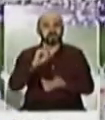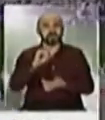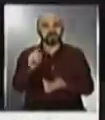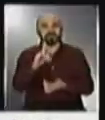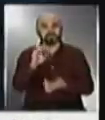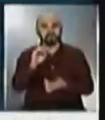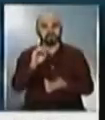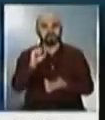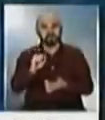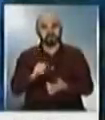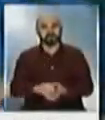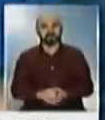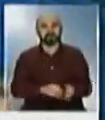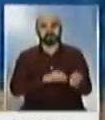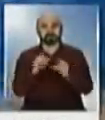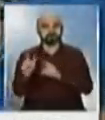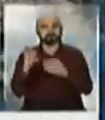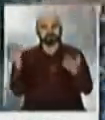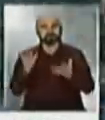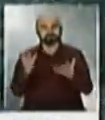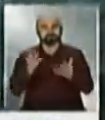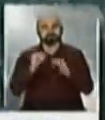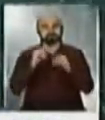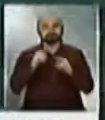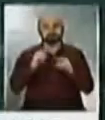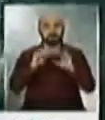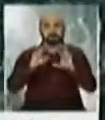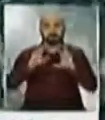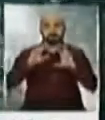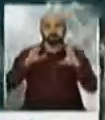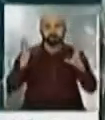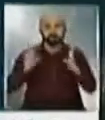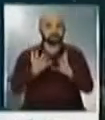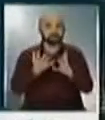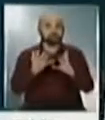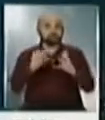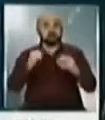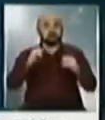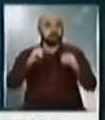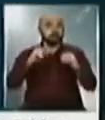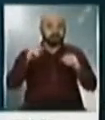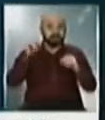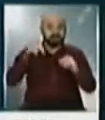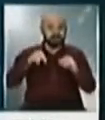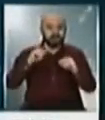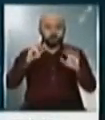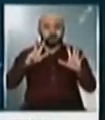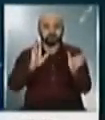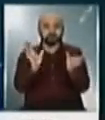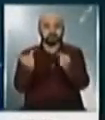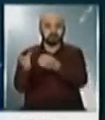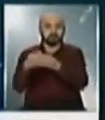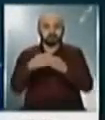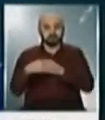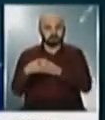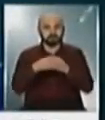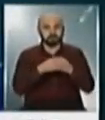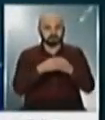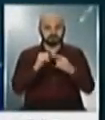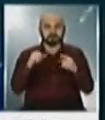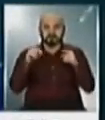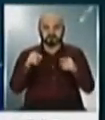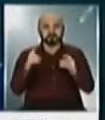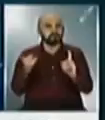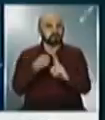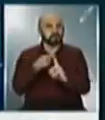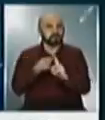muy distinta. Lisboa se transforma en una burbuja para los 8 equipos que buscarán la Champions 2020 en plena pandemia del